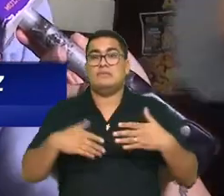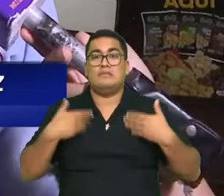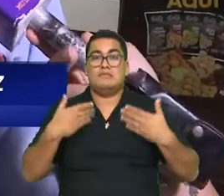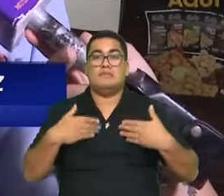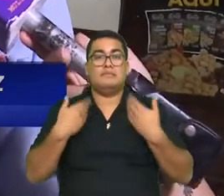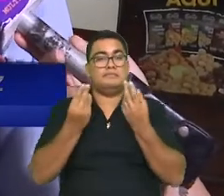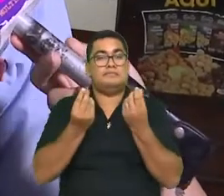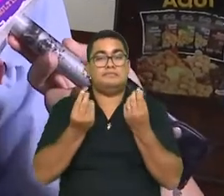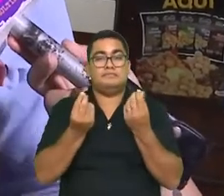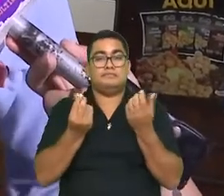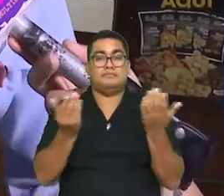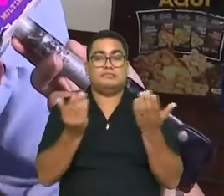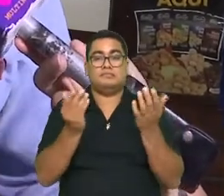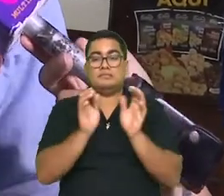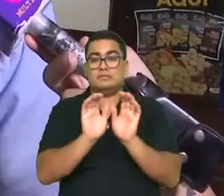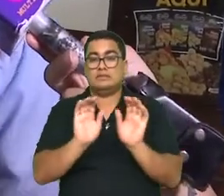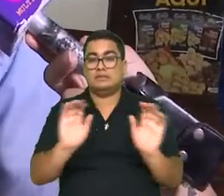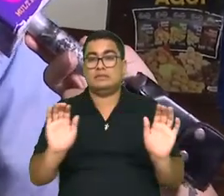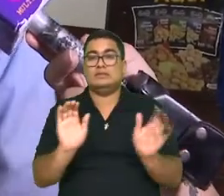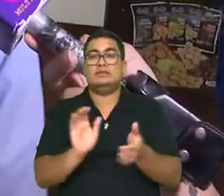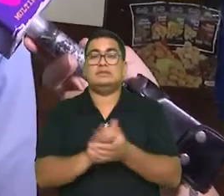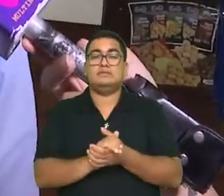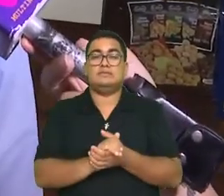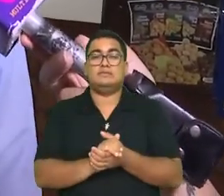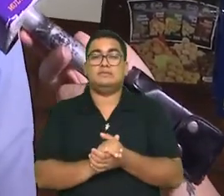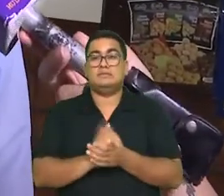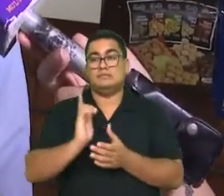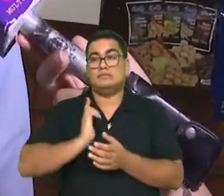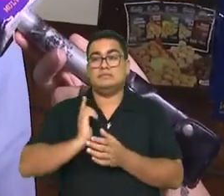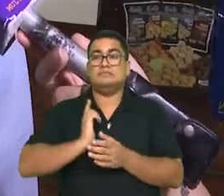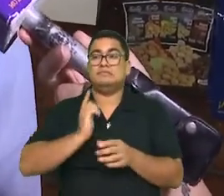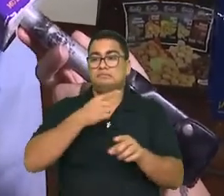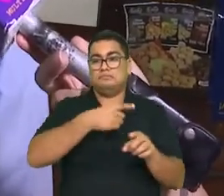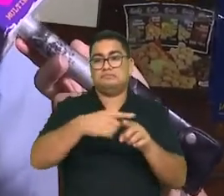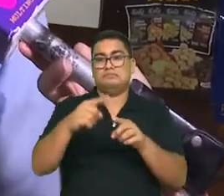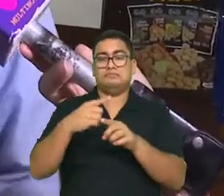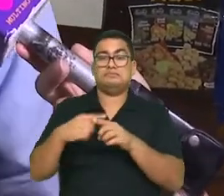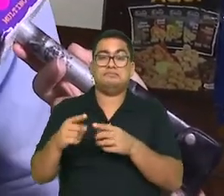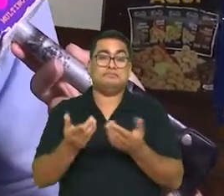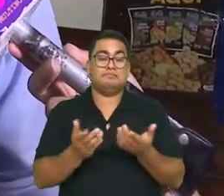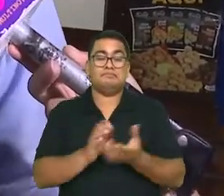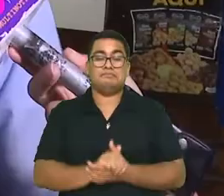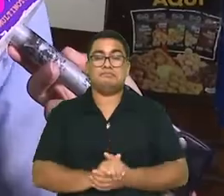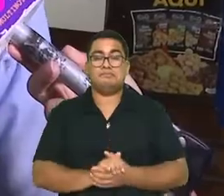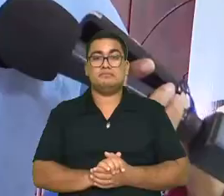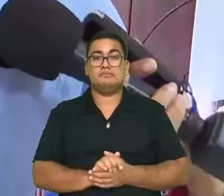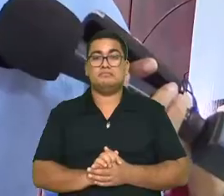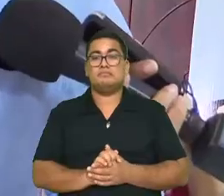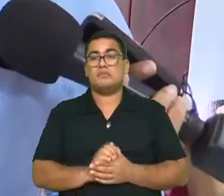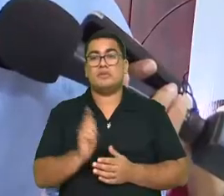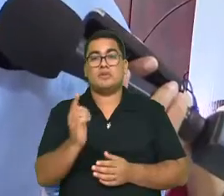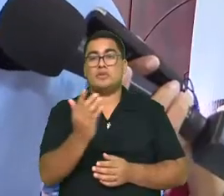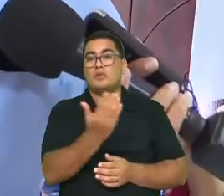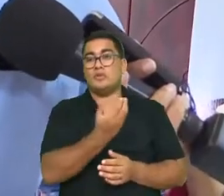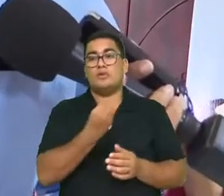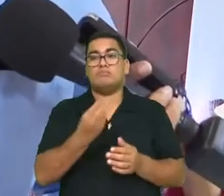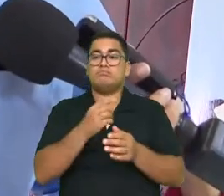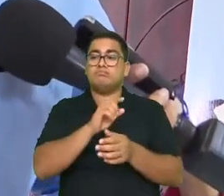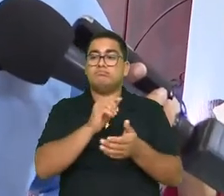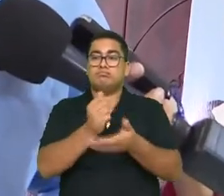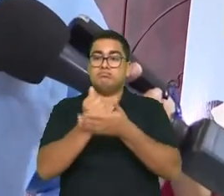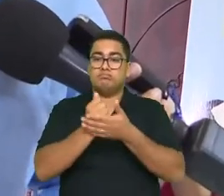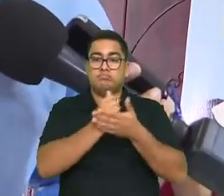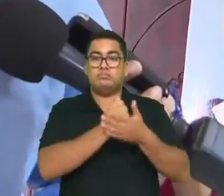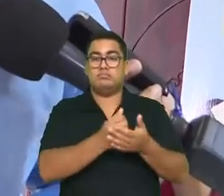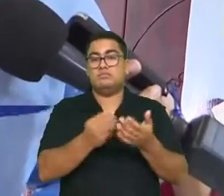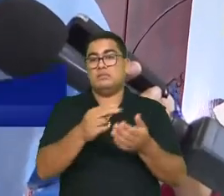los niños, las niñas que tienen sus padres y todo eso, pues. Y que esto nos ayuda a hacer